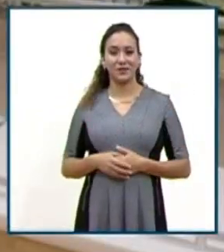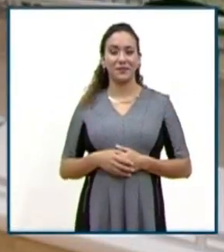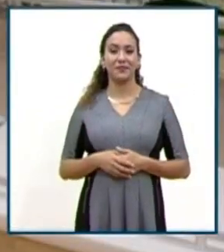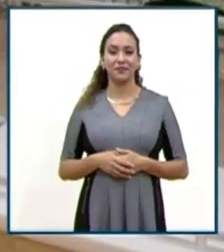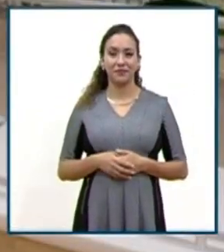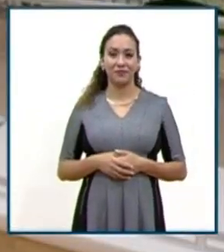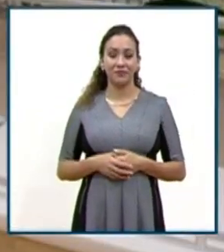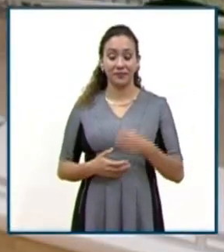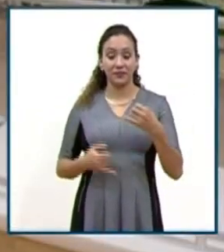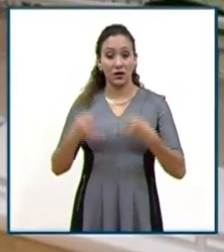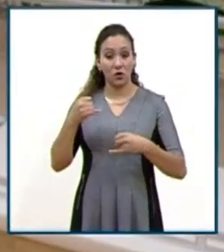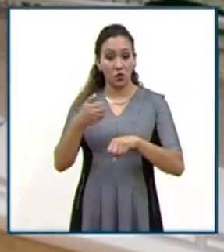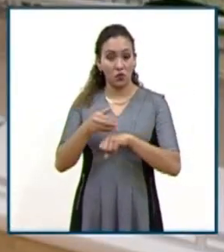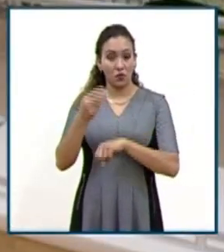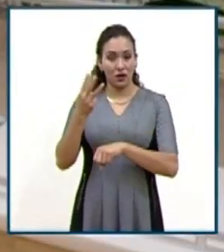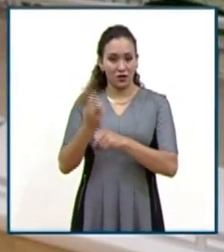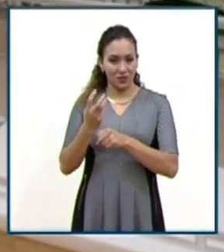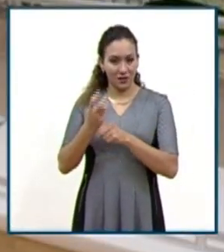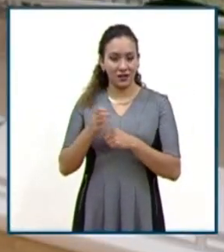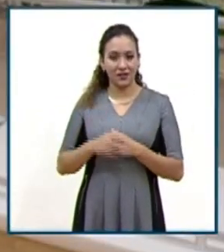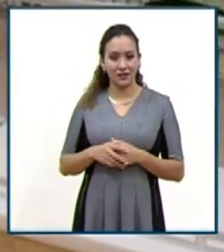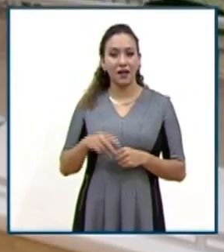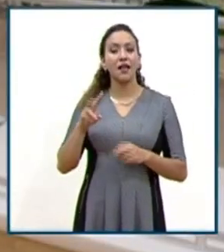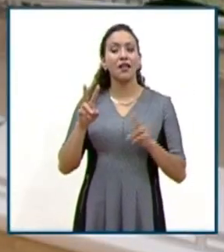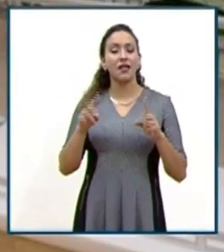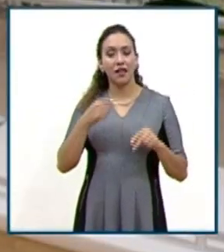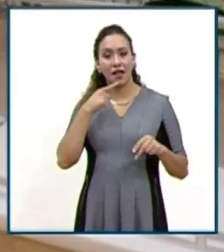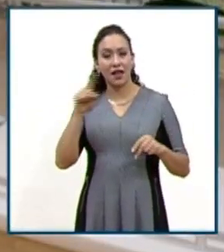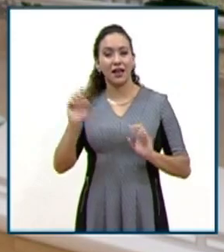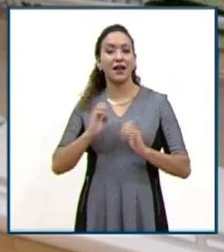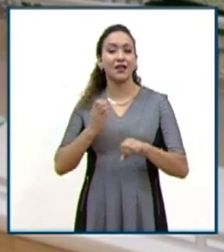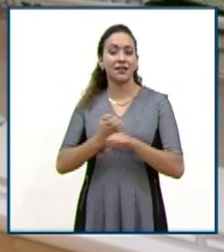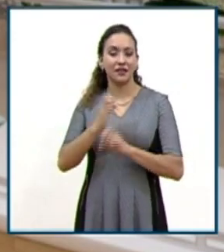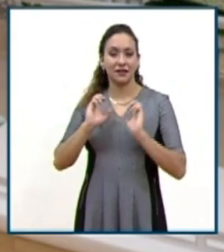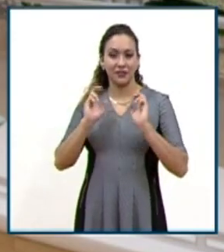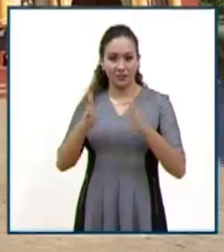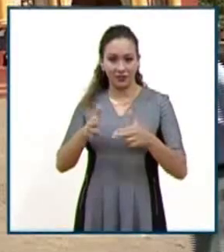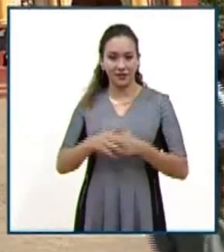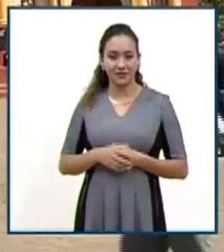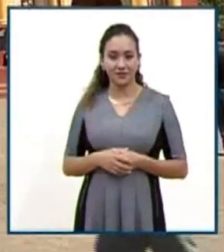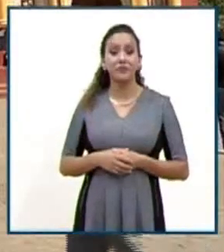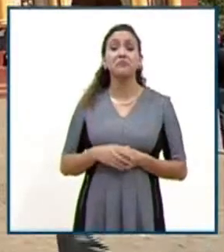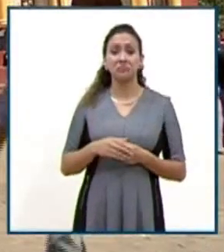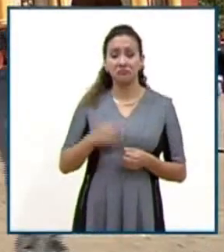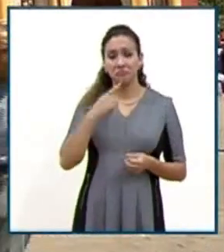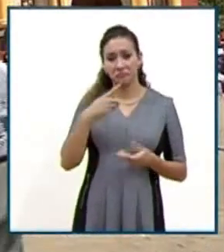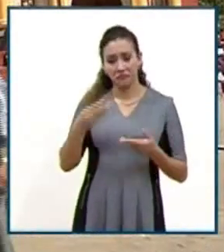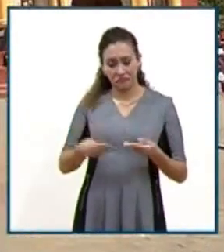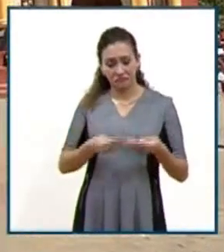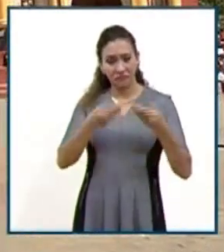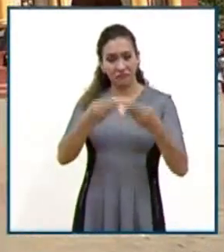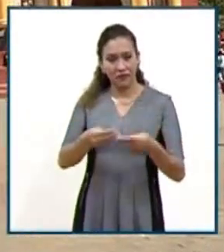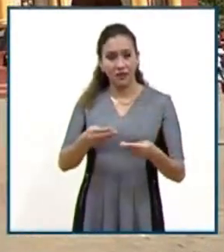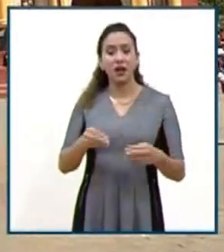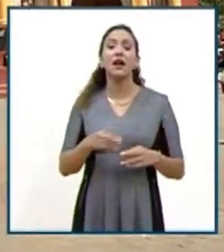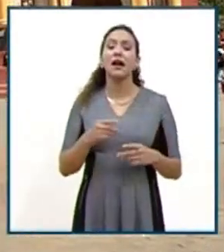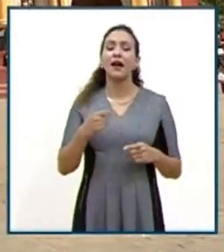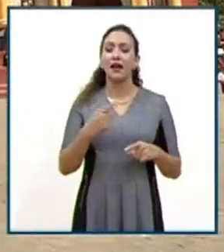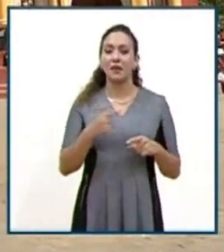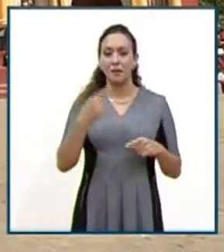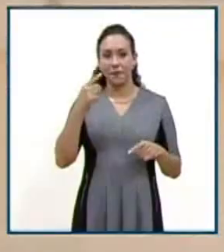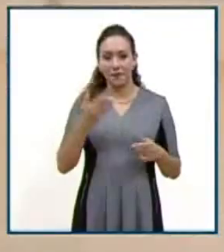quedará en manos de sus estudiantes, cerrando el círculo virtuoso. La viuda de García